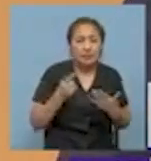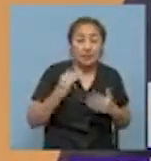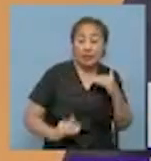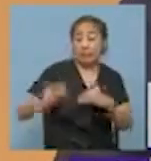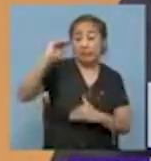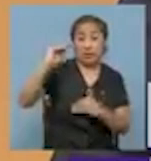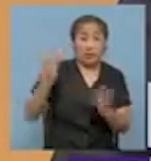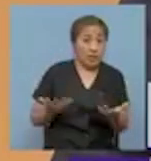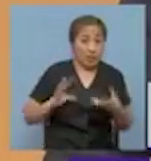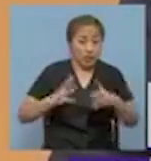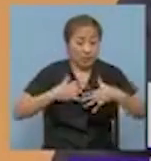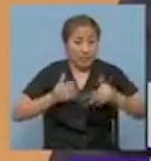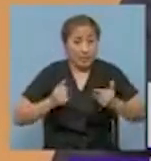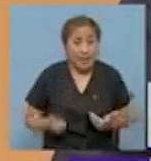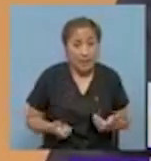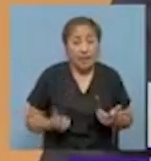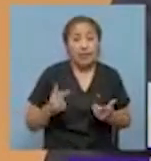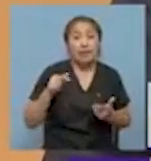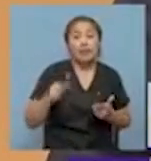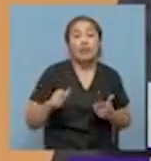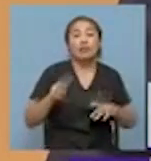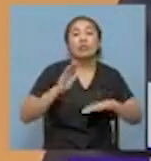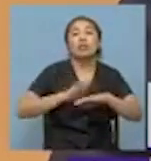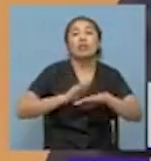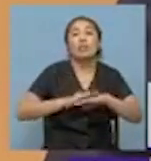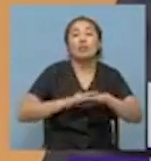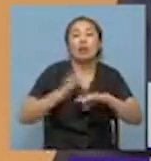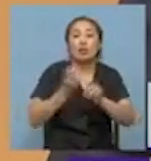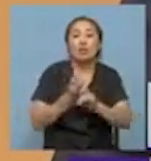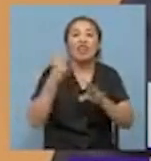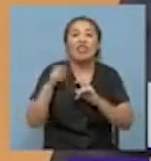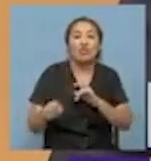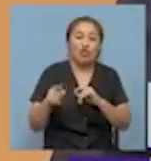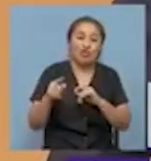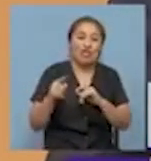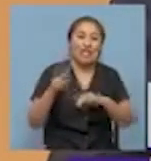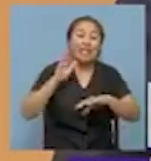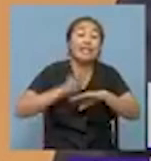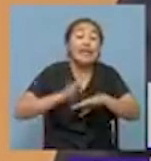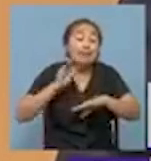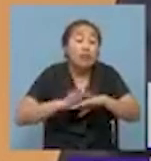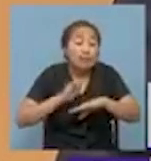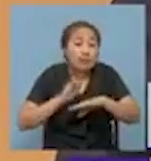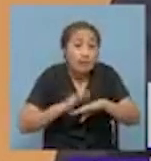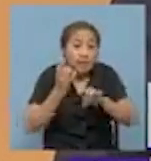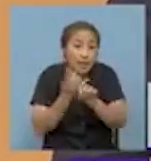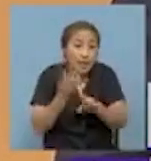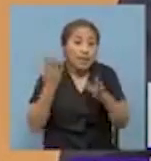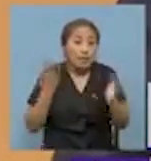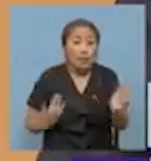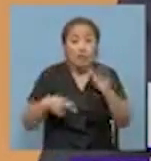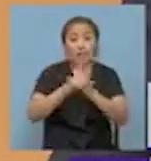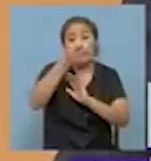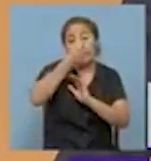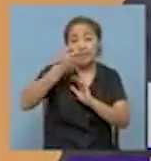de manera sana de manera responsable y quieren una educación sexual responsable qué es educación como decía la ley